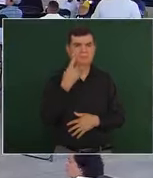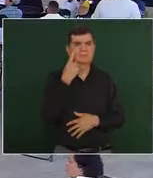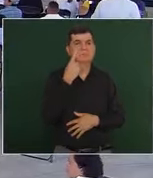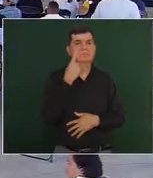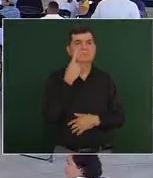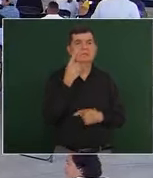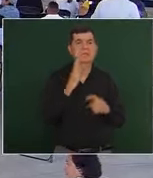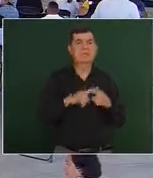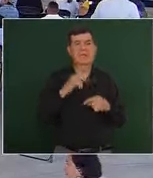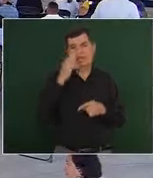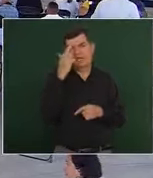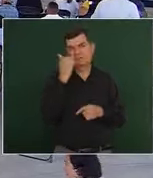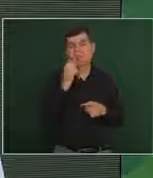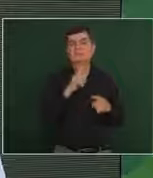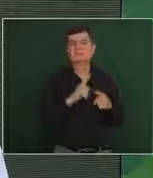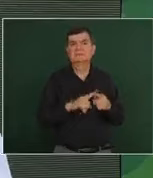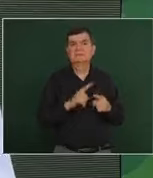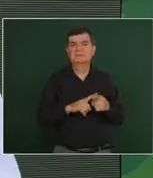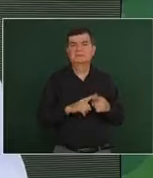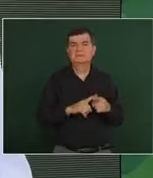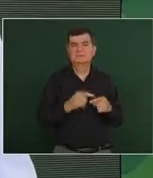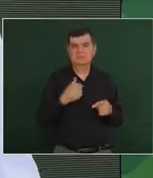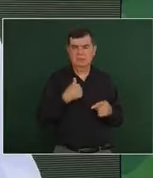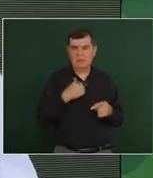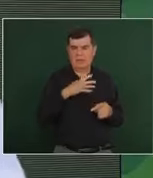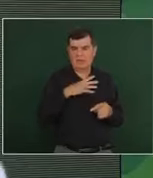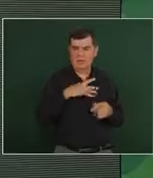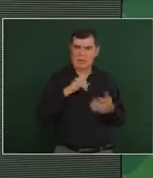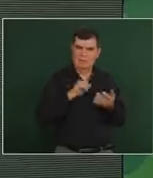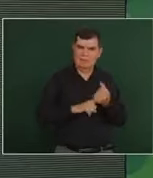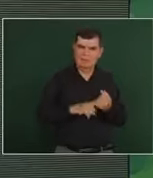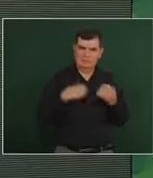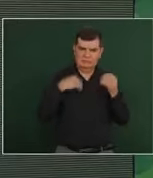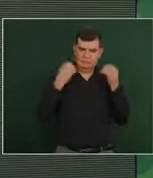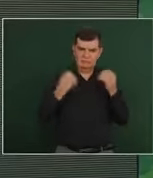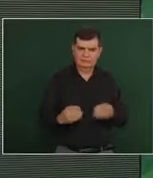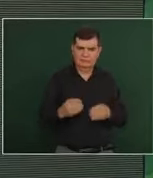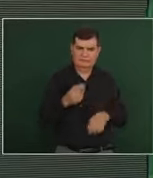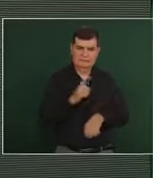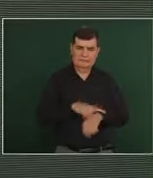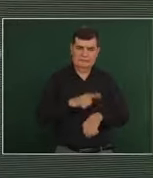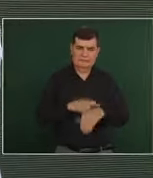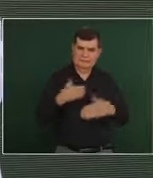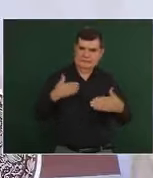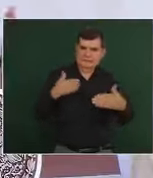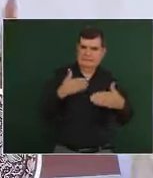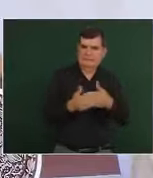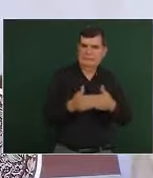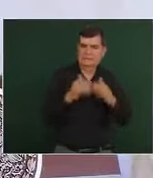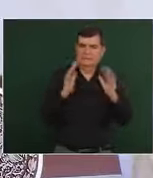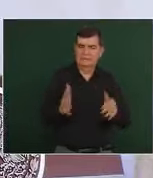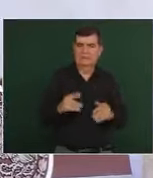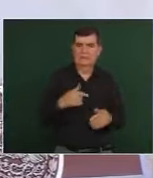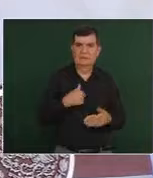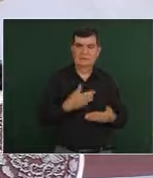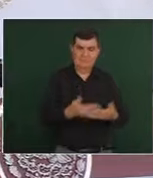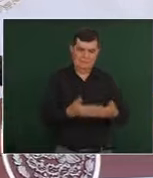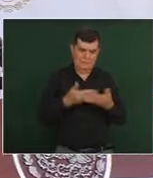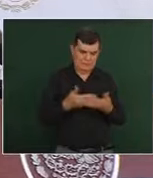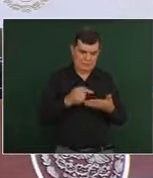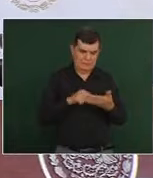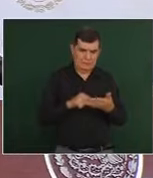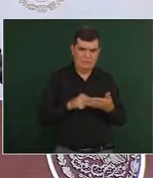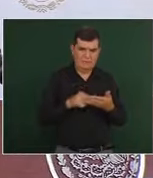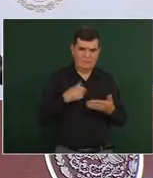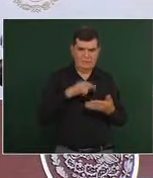quién tiene la razón. Y sobre todo yo tengo el compromiso, ya se me ve el tiempo. Por ejemplo, me presenta